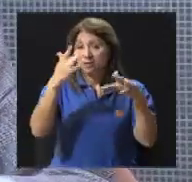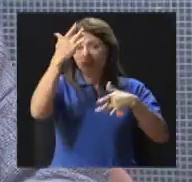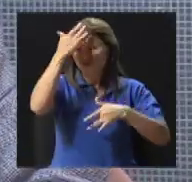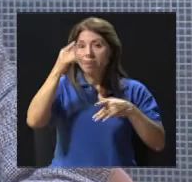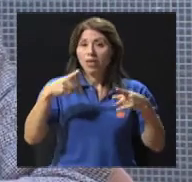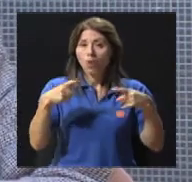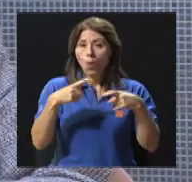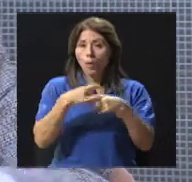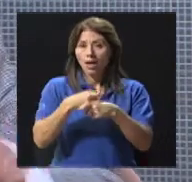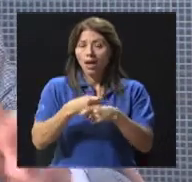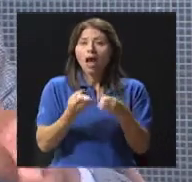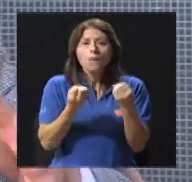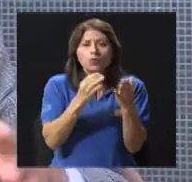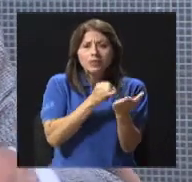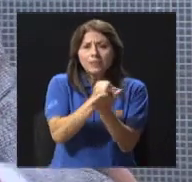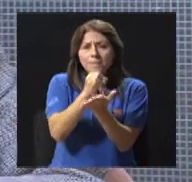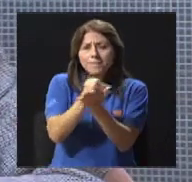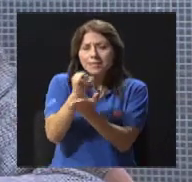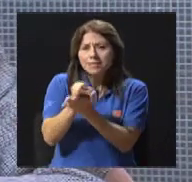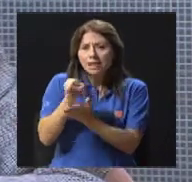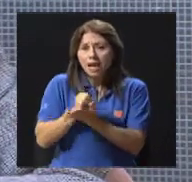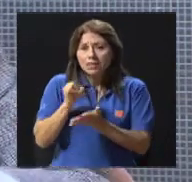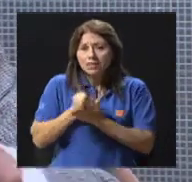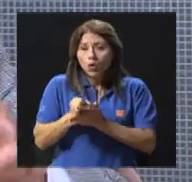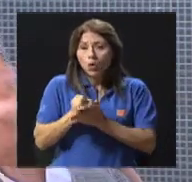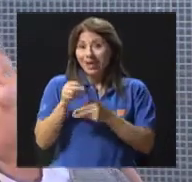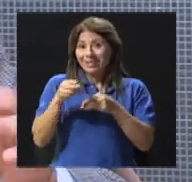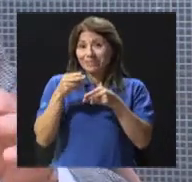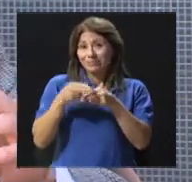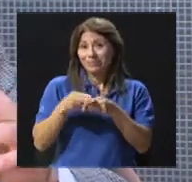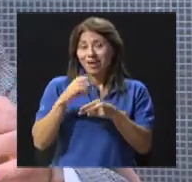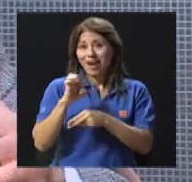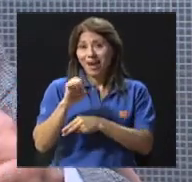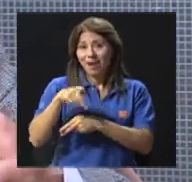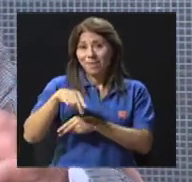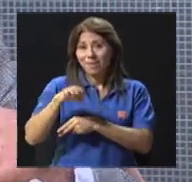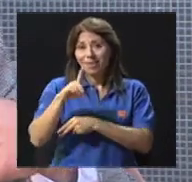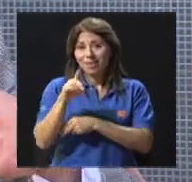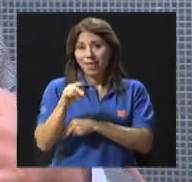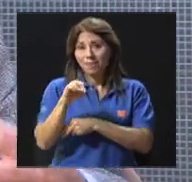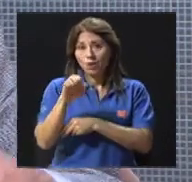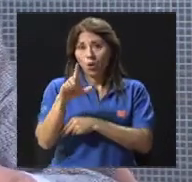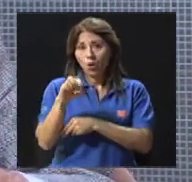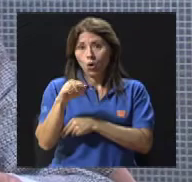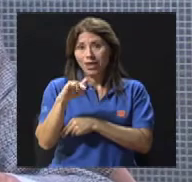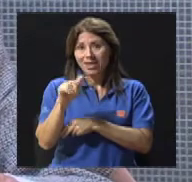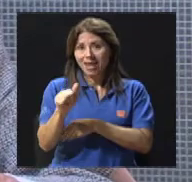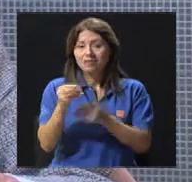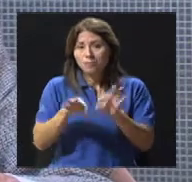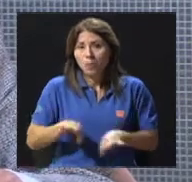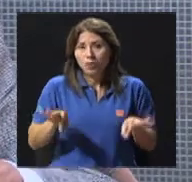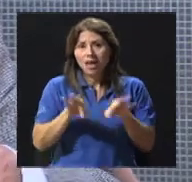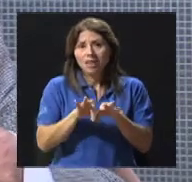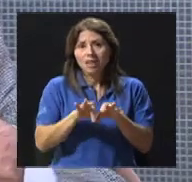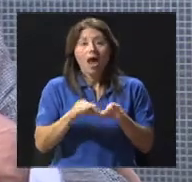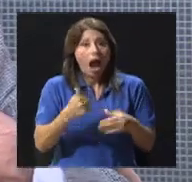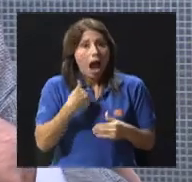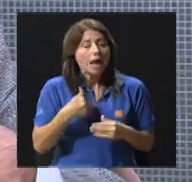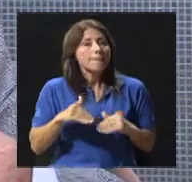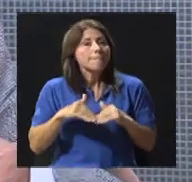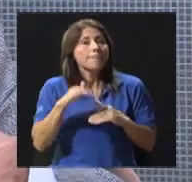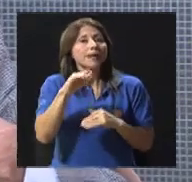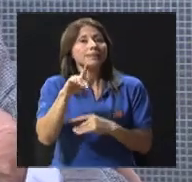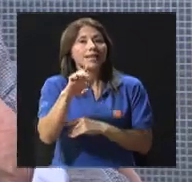muchas líneas de investigación. En este caso específicamente epidemiología es importante porque existen más de 100 tipos de cáncer y es